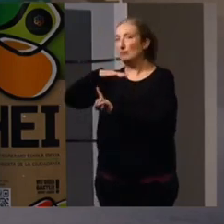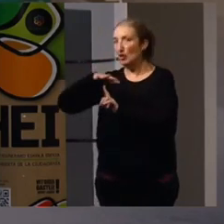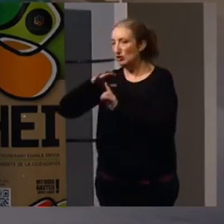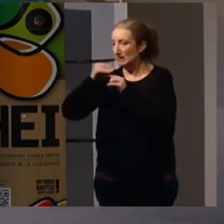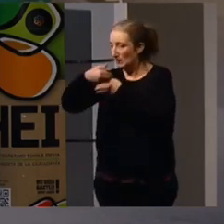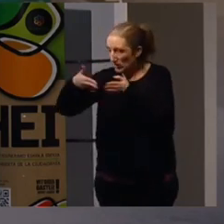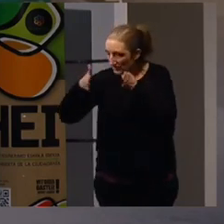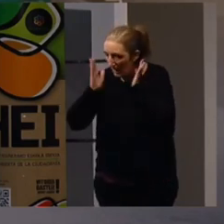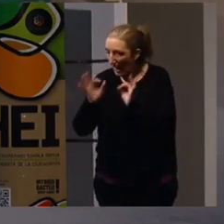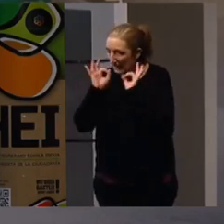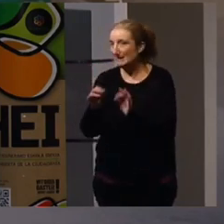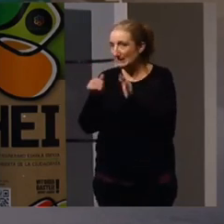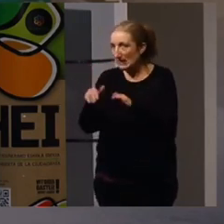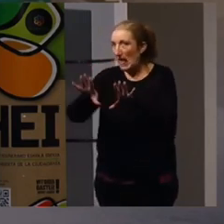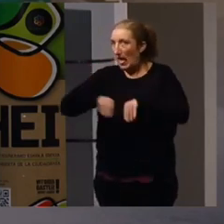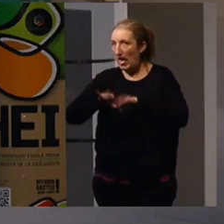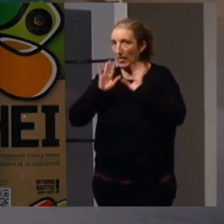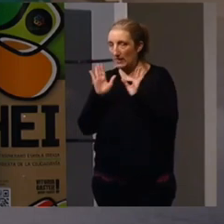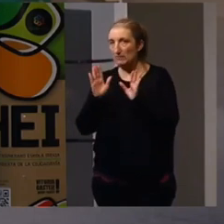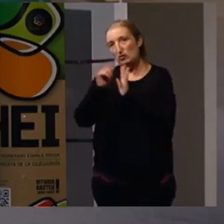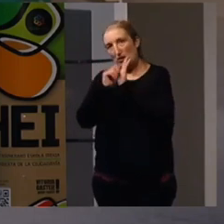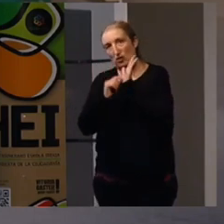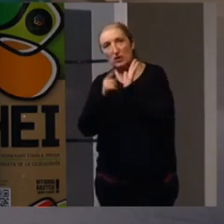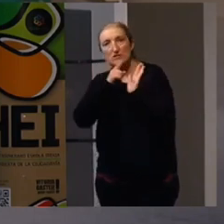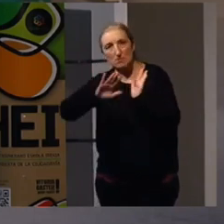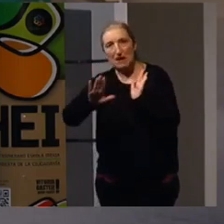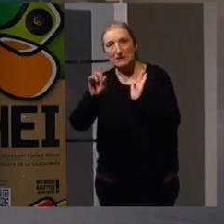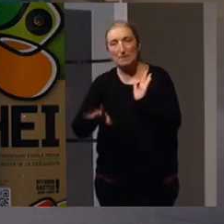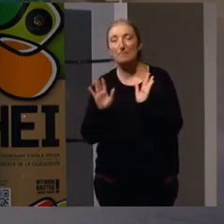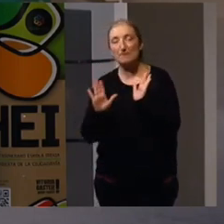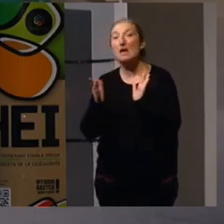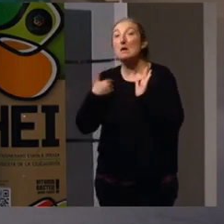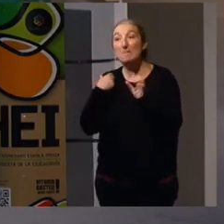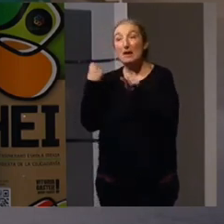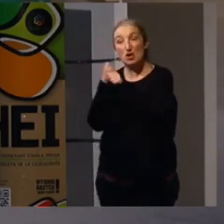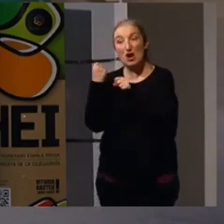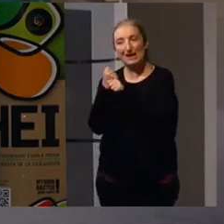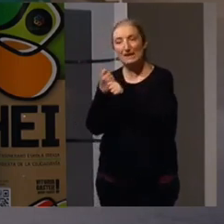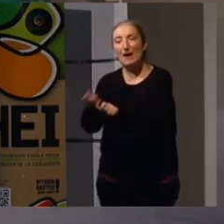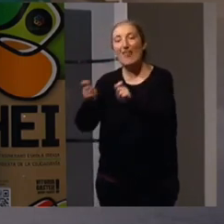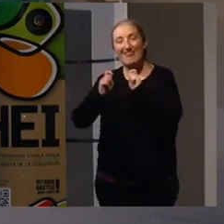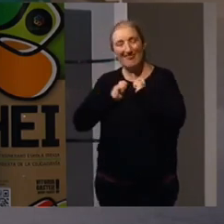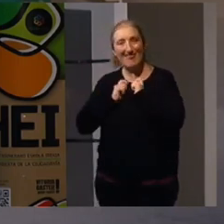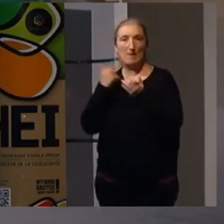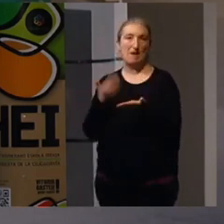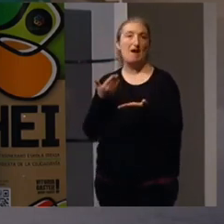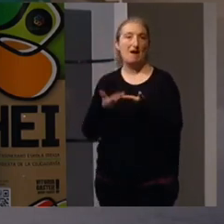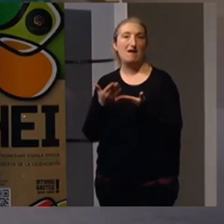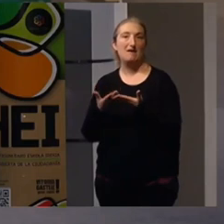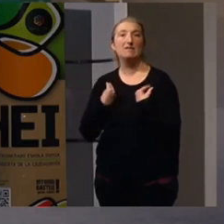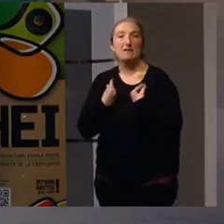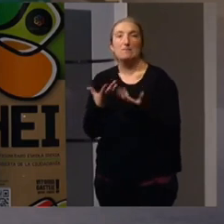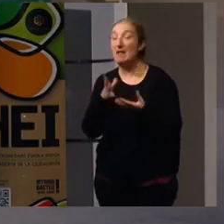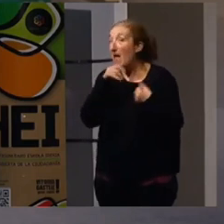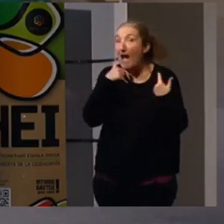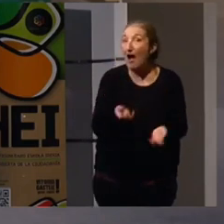no te salgas de esta línea y no hagas estas otras cosas, o sea, había un montón de cosas malas también, pero el trabajo en aquel momento sí garantizaba la